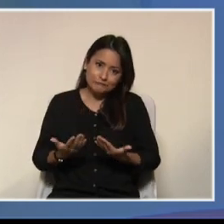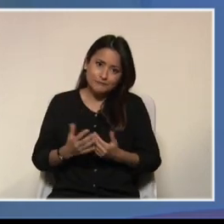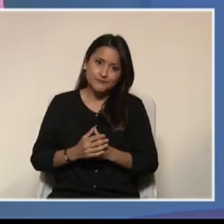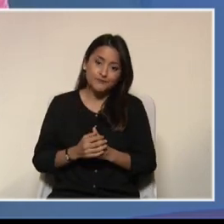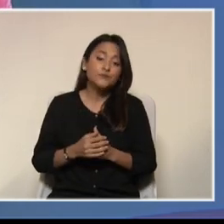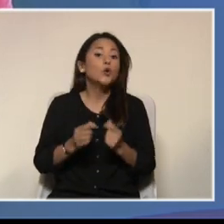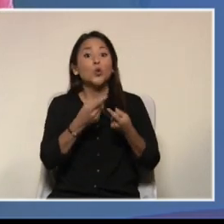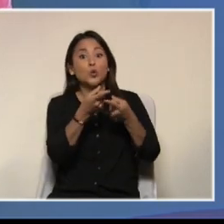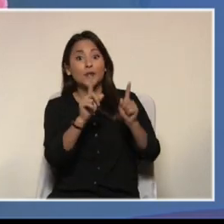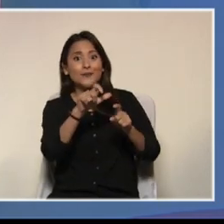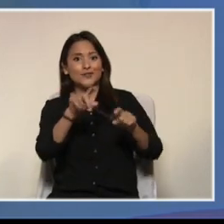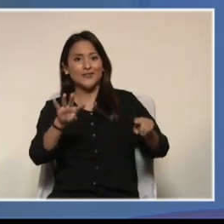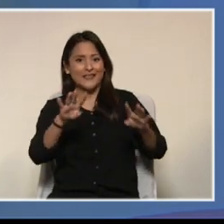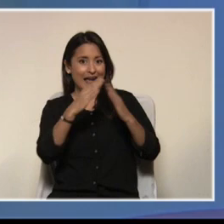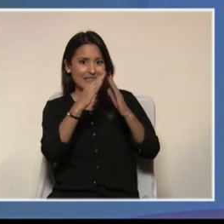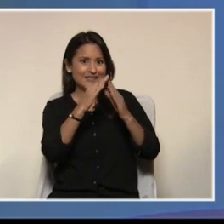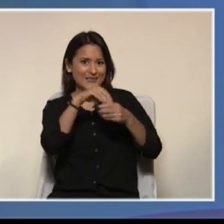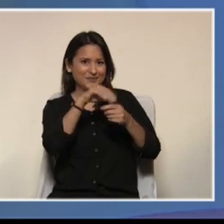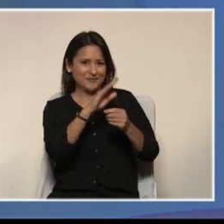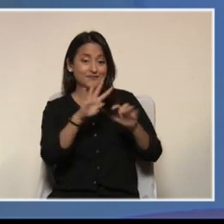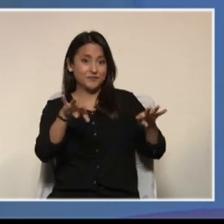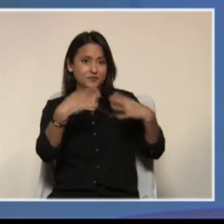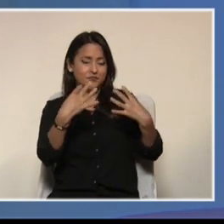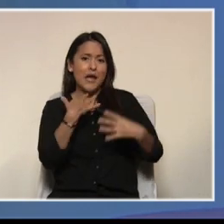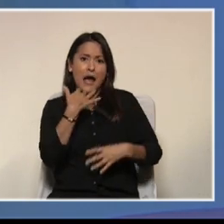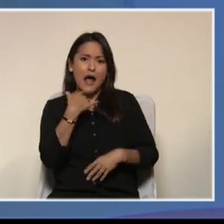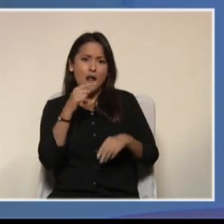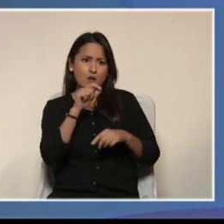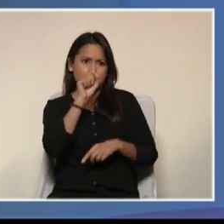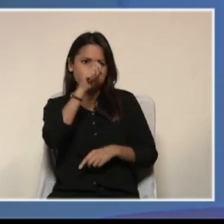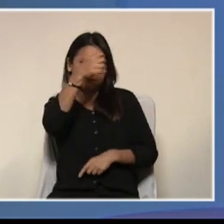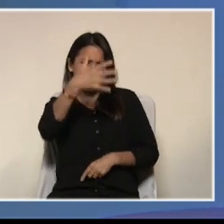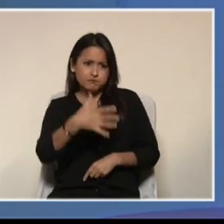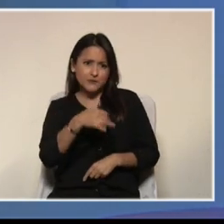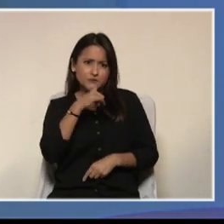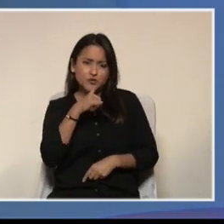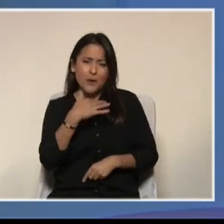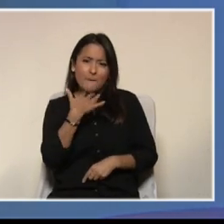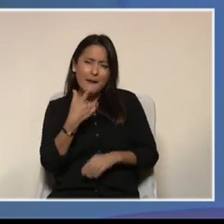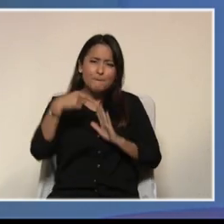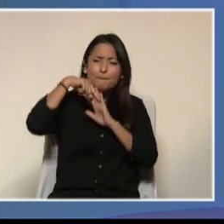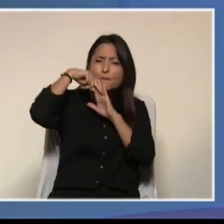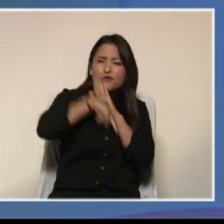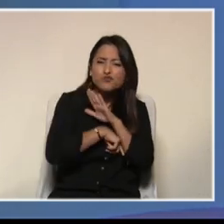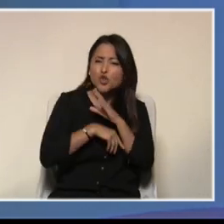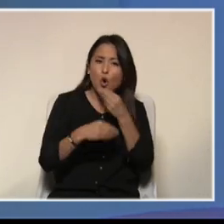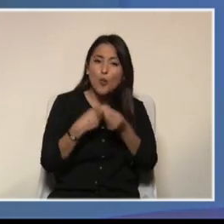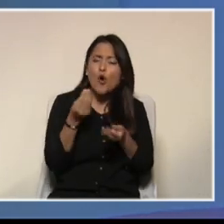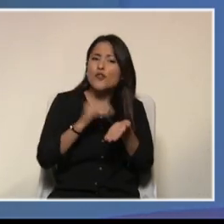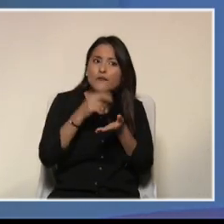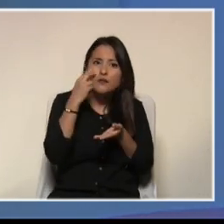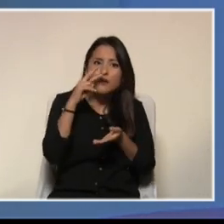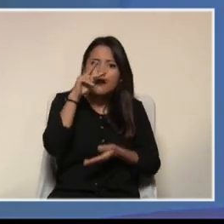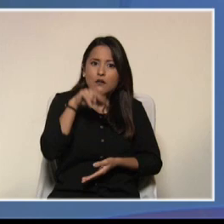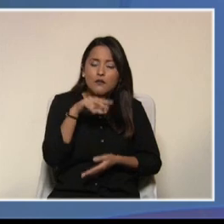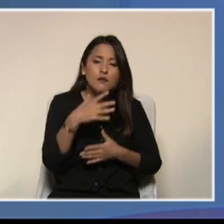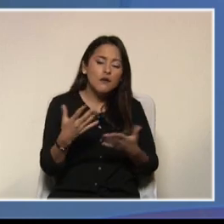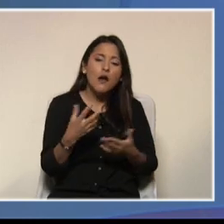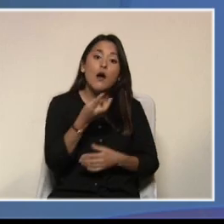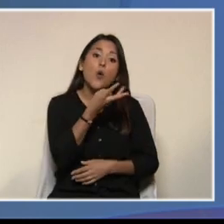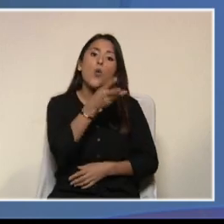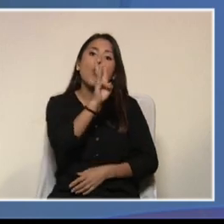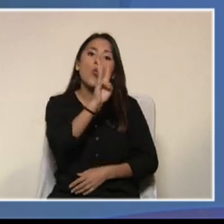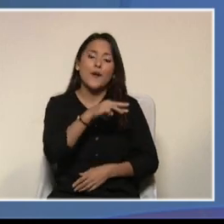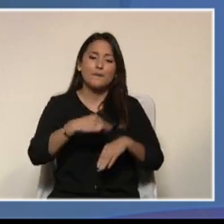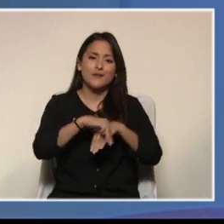los que se encuentran en casa que si quieren profundizar en el contenido o ver nuevamente la clase, pueden ingresar a la página web